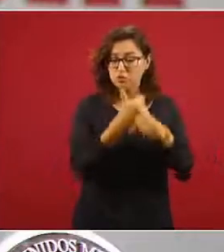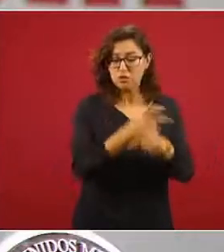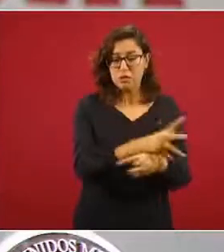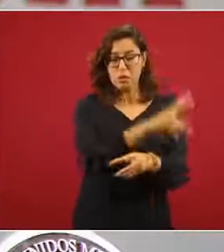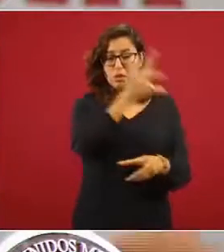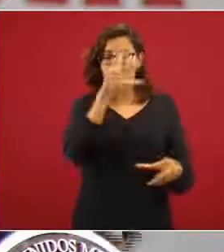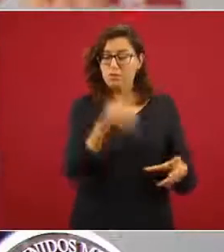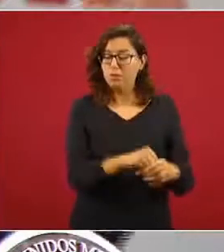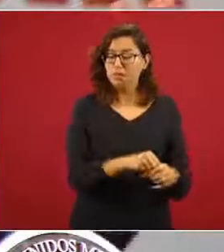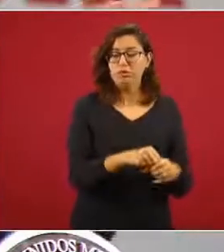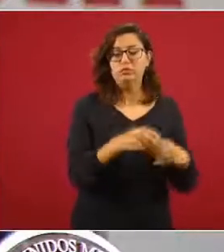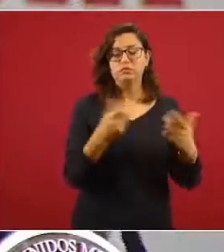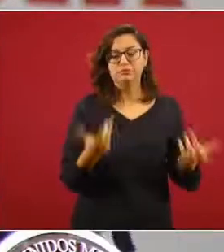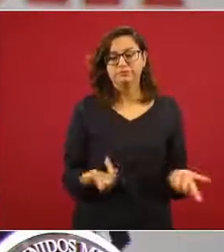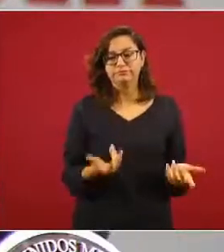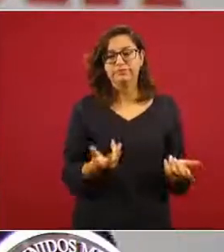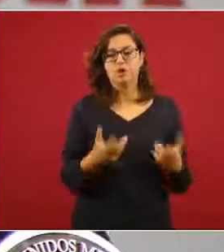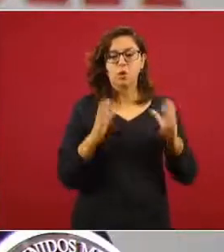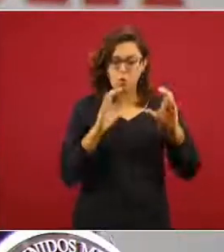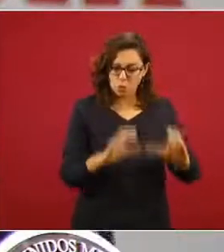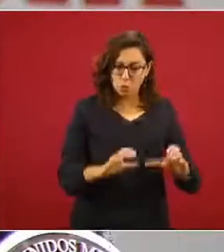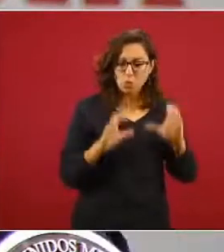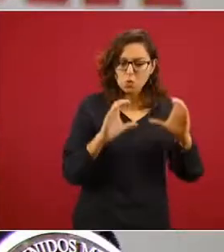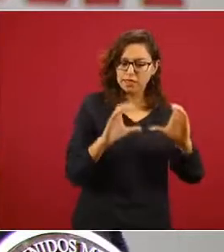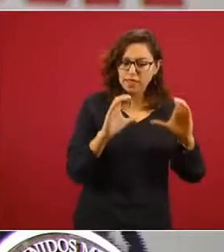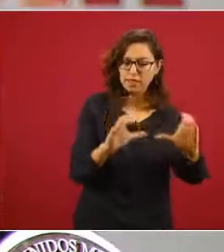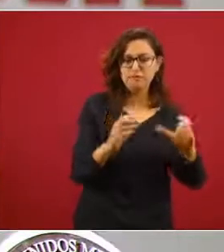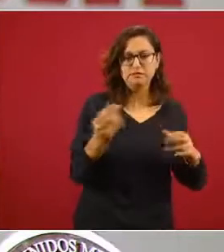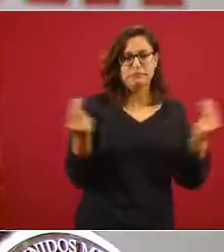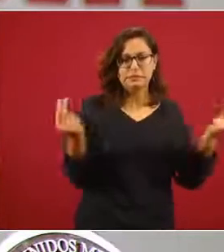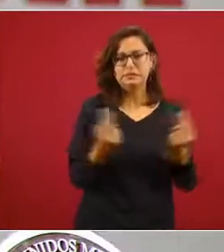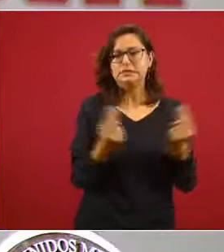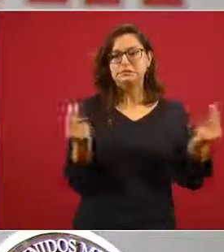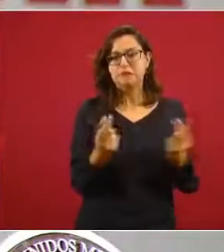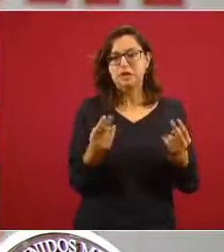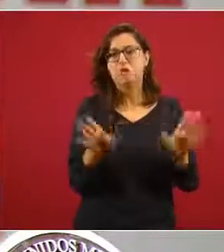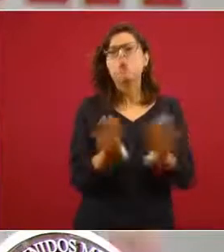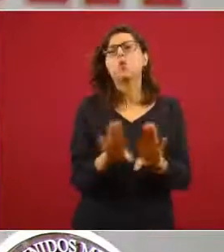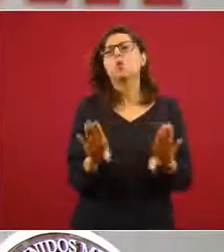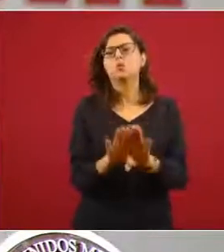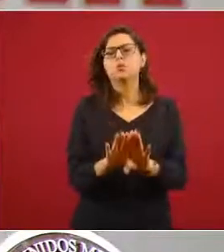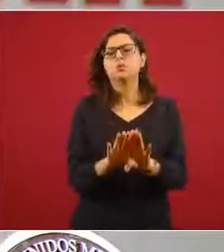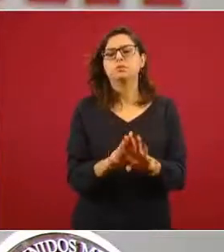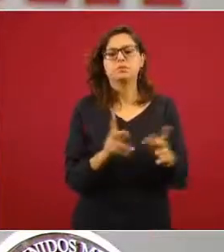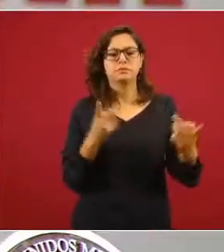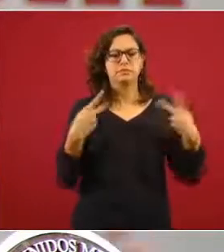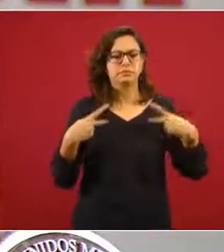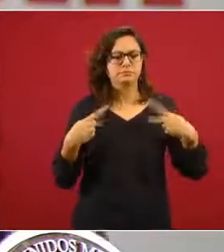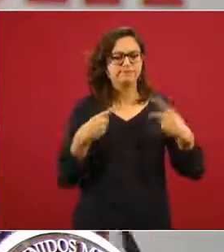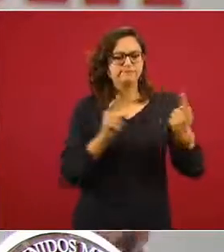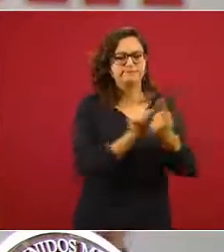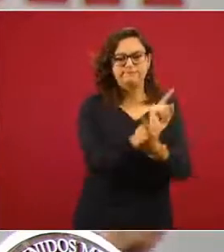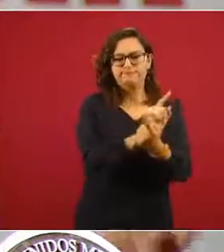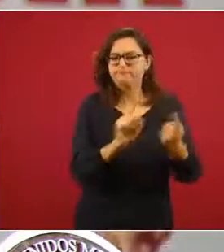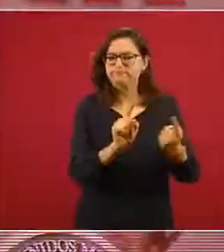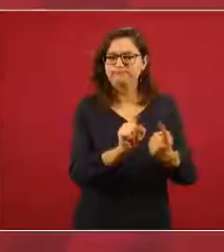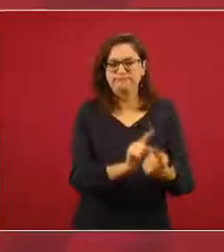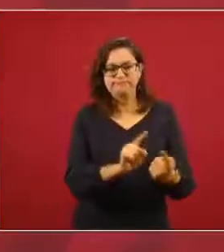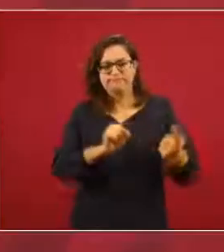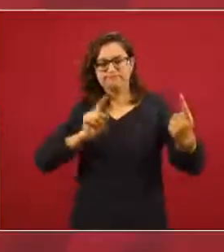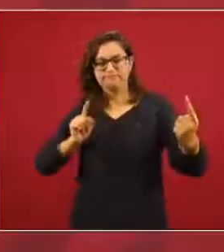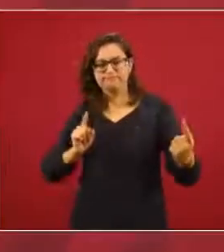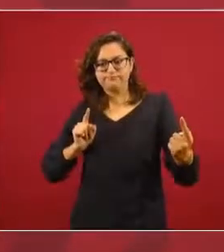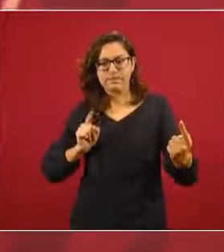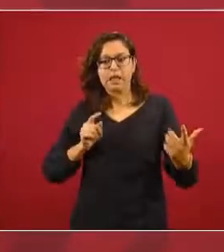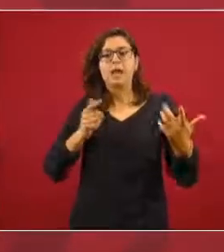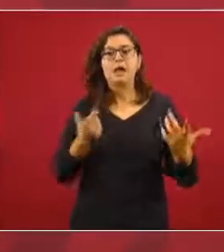entero. Esto se logra mediante la disminución de los contactos físicos entre personas y se hace mediante la